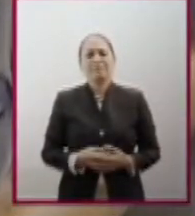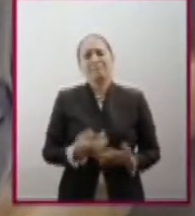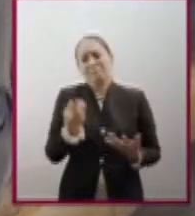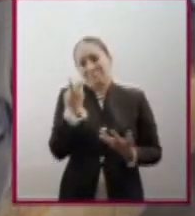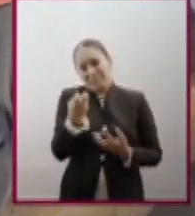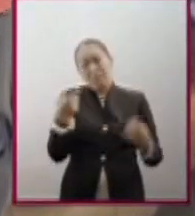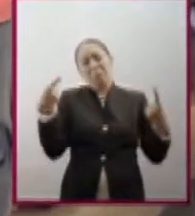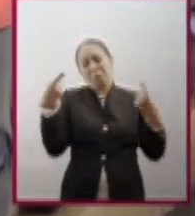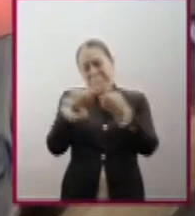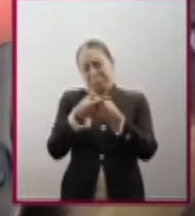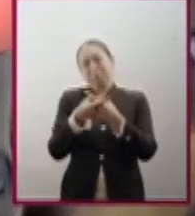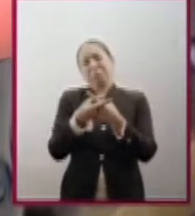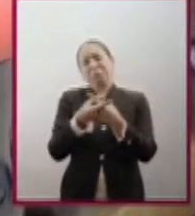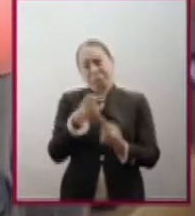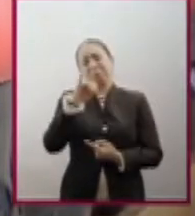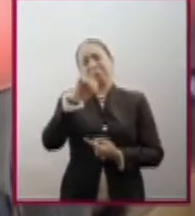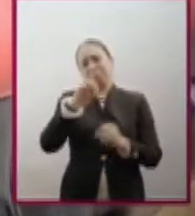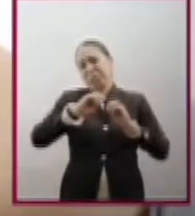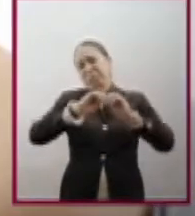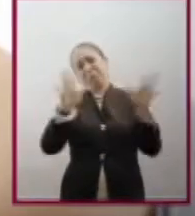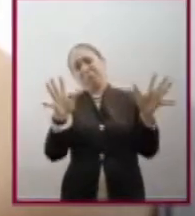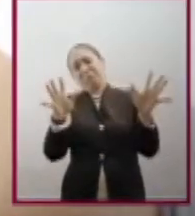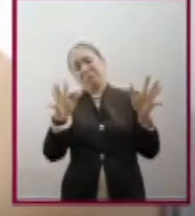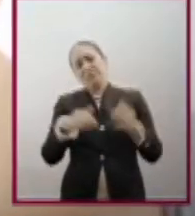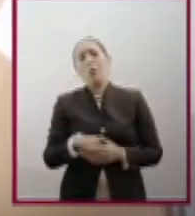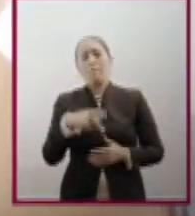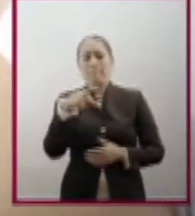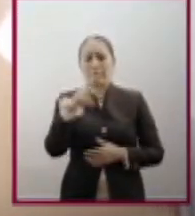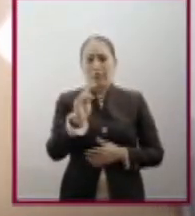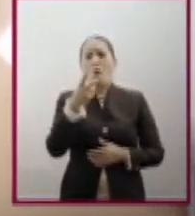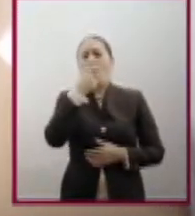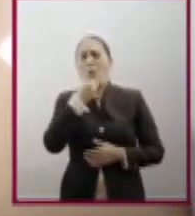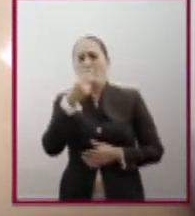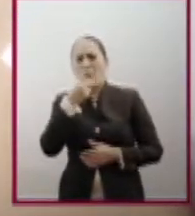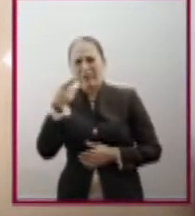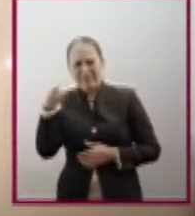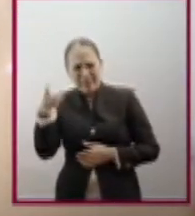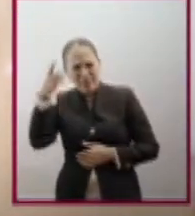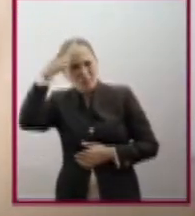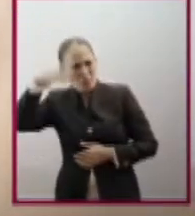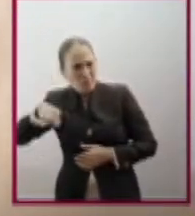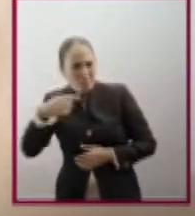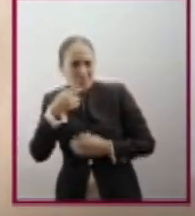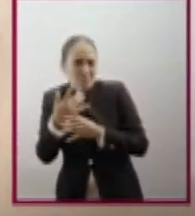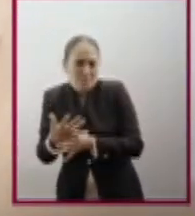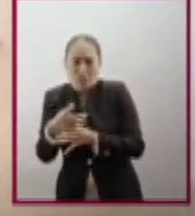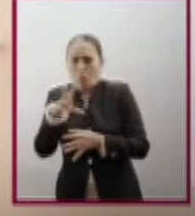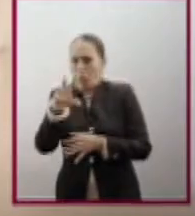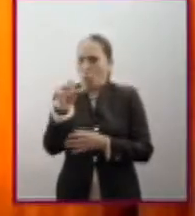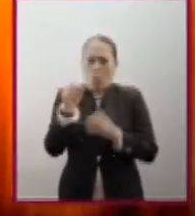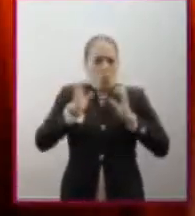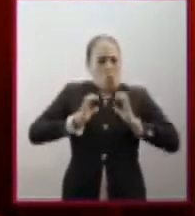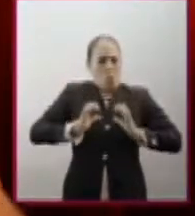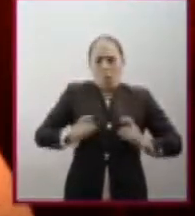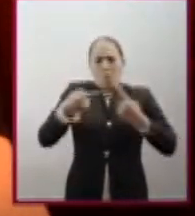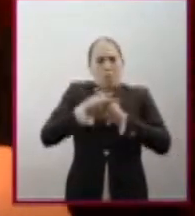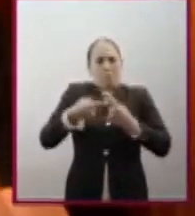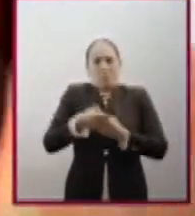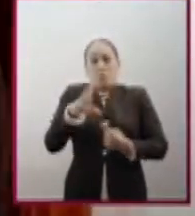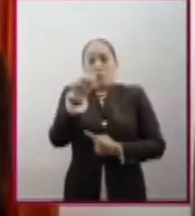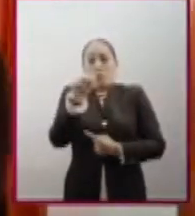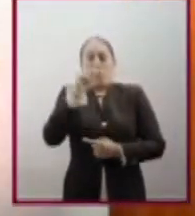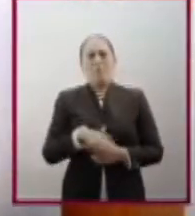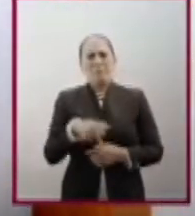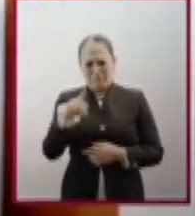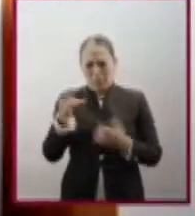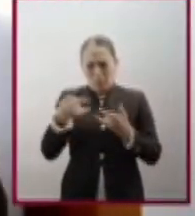Es algo contradictorio, ¿no? Uf, no, sus productores dirán que no es dañino. La historia que acabamos